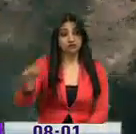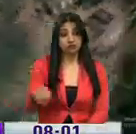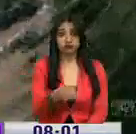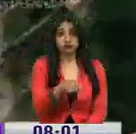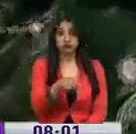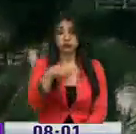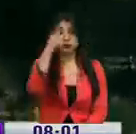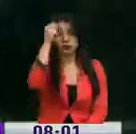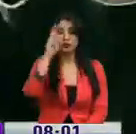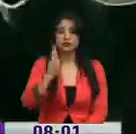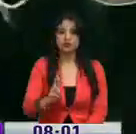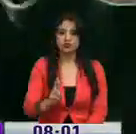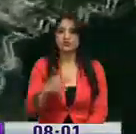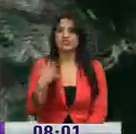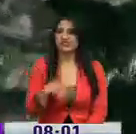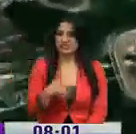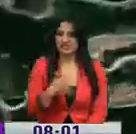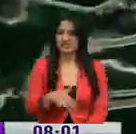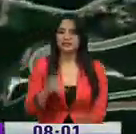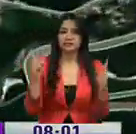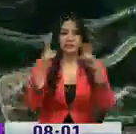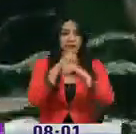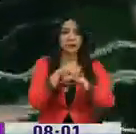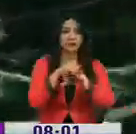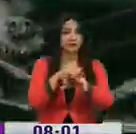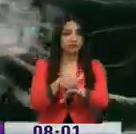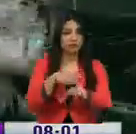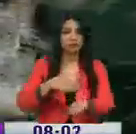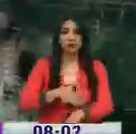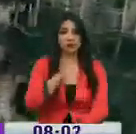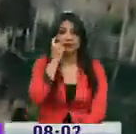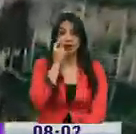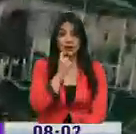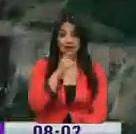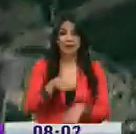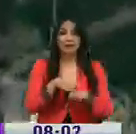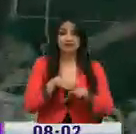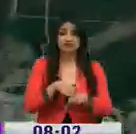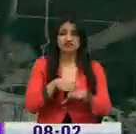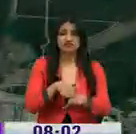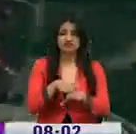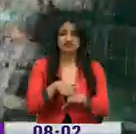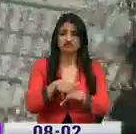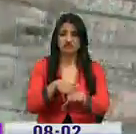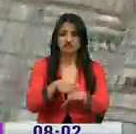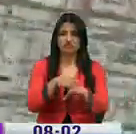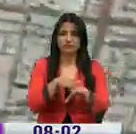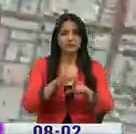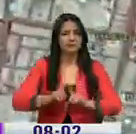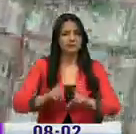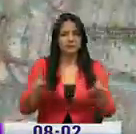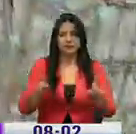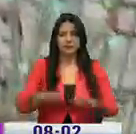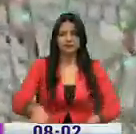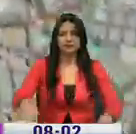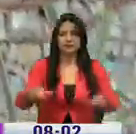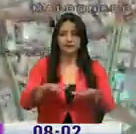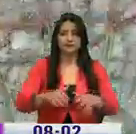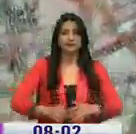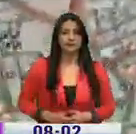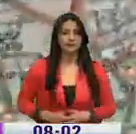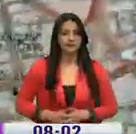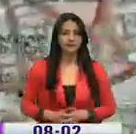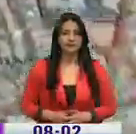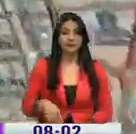a sur, tráfico. Mire cómo está el tráfico en la Simón Bolívar, está congestionadísima la Simón Bolívar en muchísimos sectores, y la